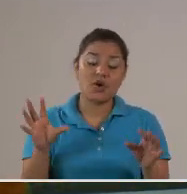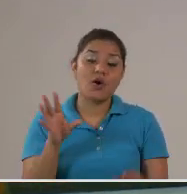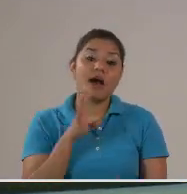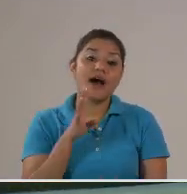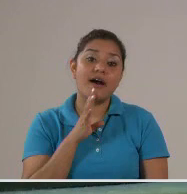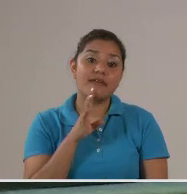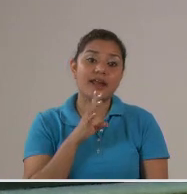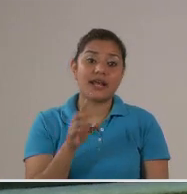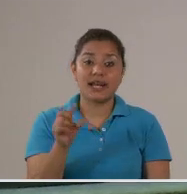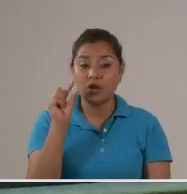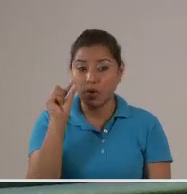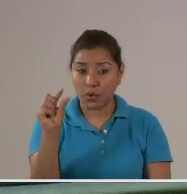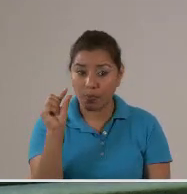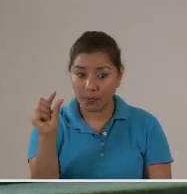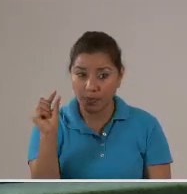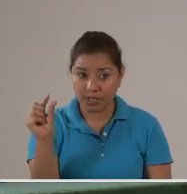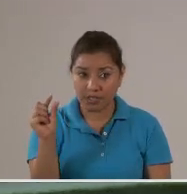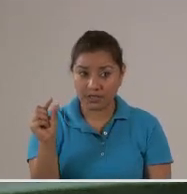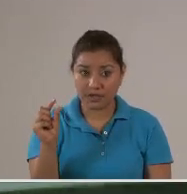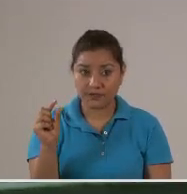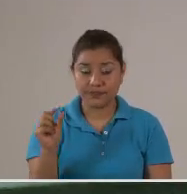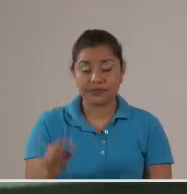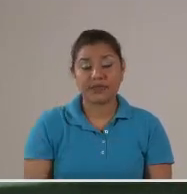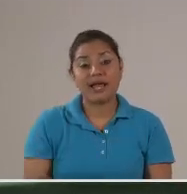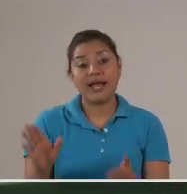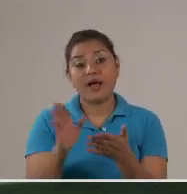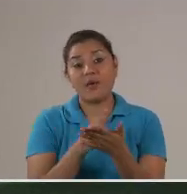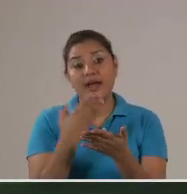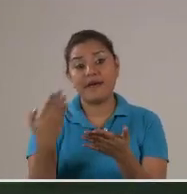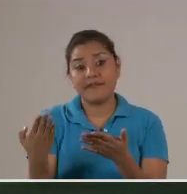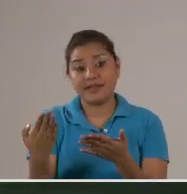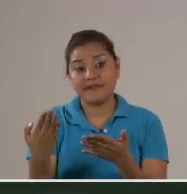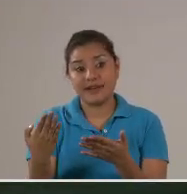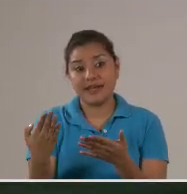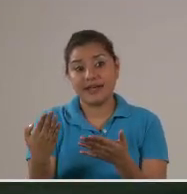Esta es una Biblia que se llama el código real